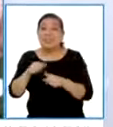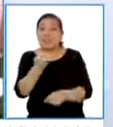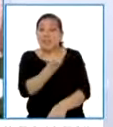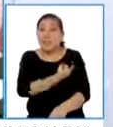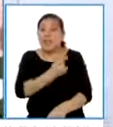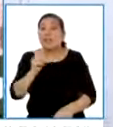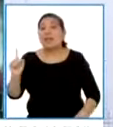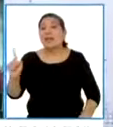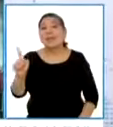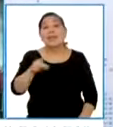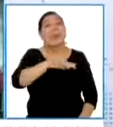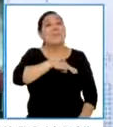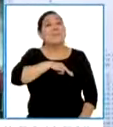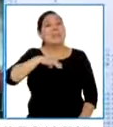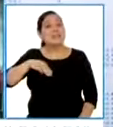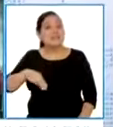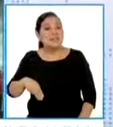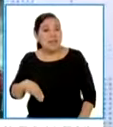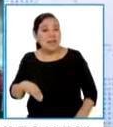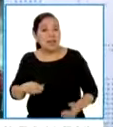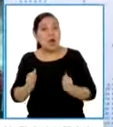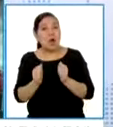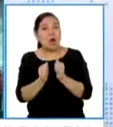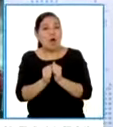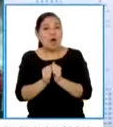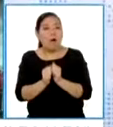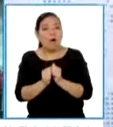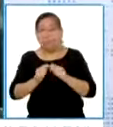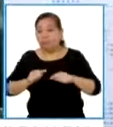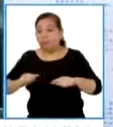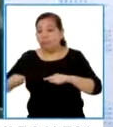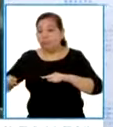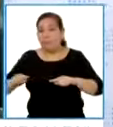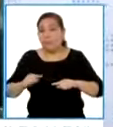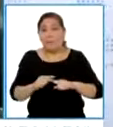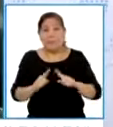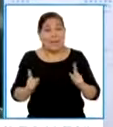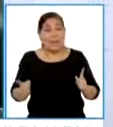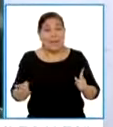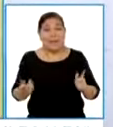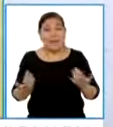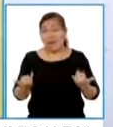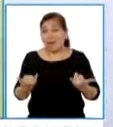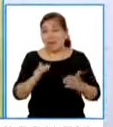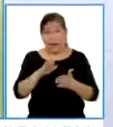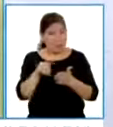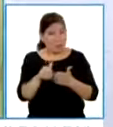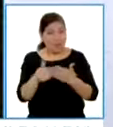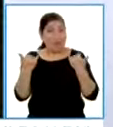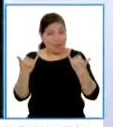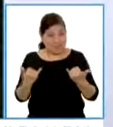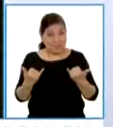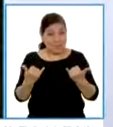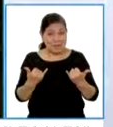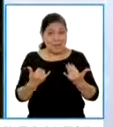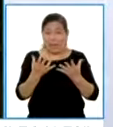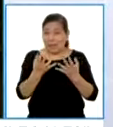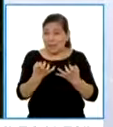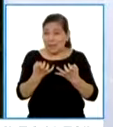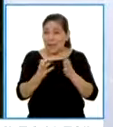cada ministerio en lo que tiene que ver con actos disciplinarios, ¿no? Entonces, en todos estos casos hemos